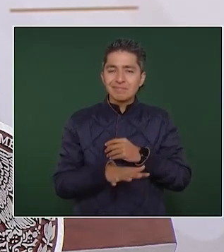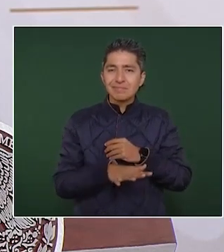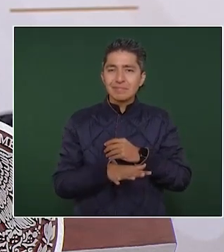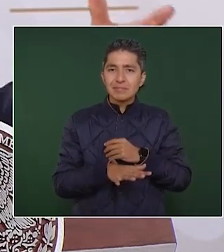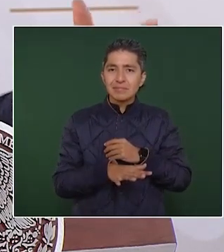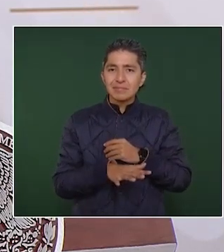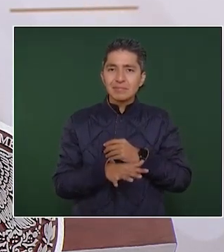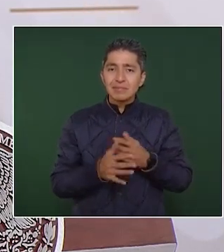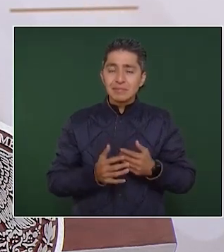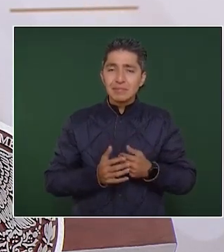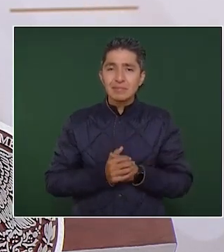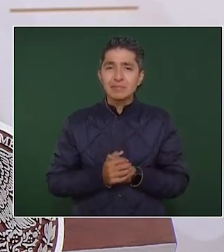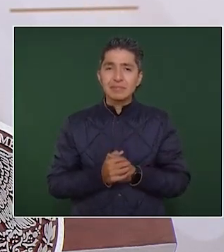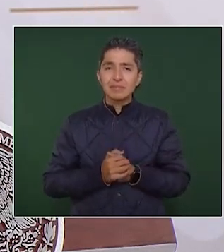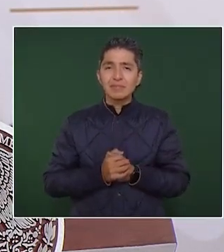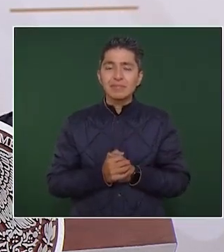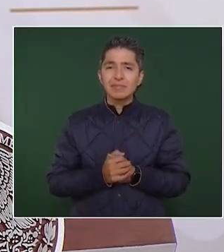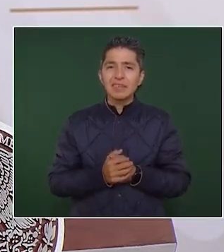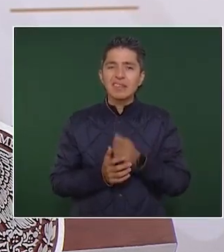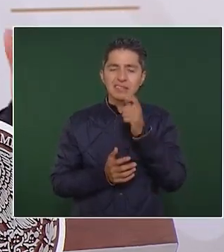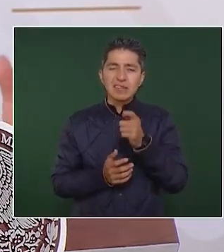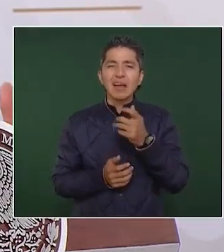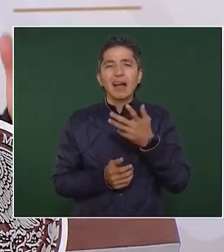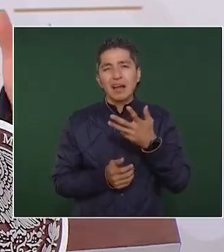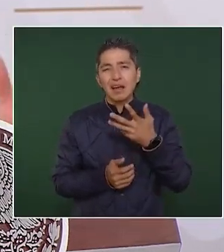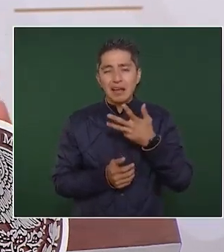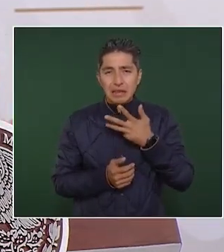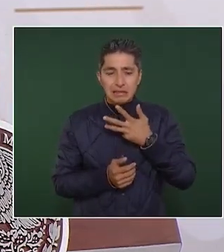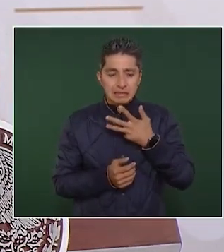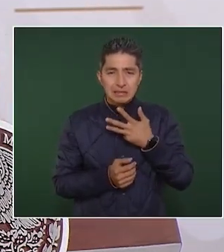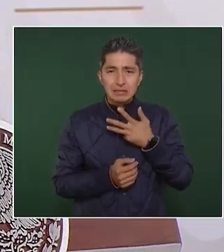El que tenga